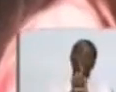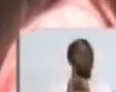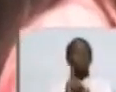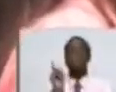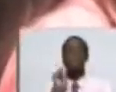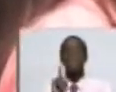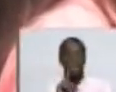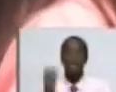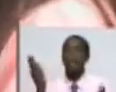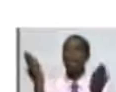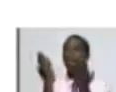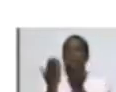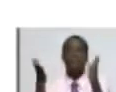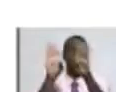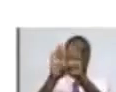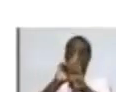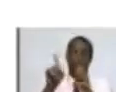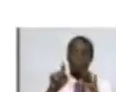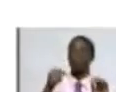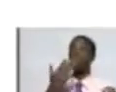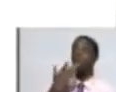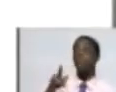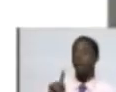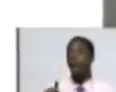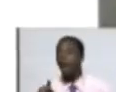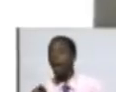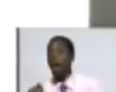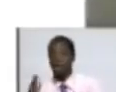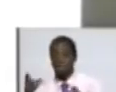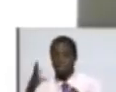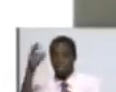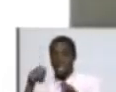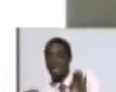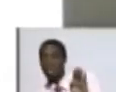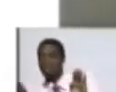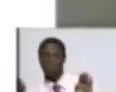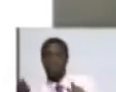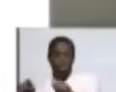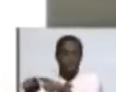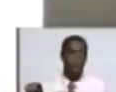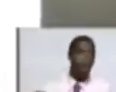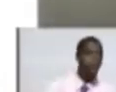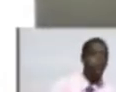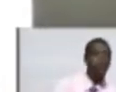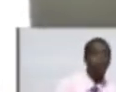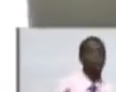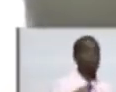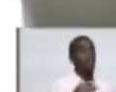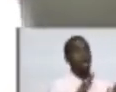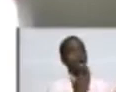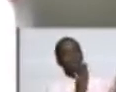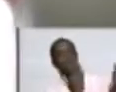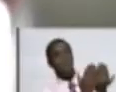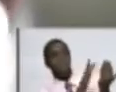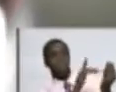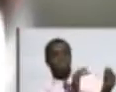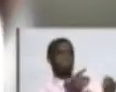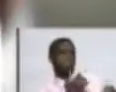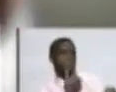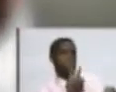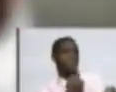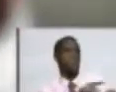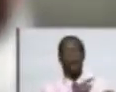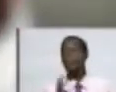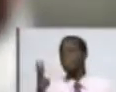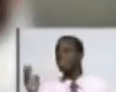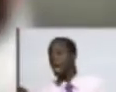no tiene que pasar a la Urbina para ir al colegio porque el colegio queda cerca de una comunidad cercana también, que no tiene que dirigirse ni a Petare